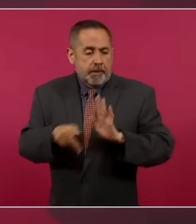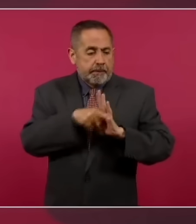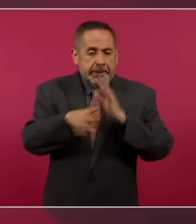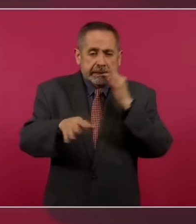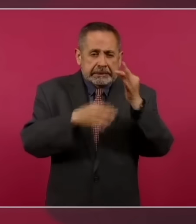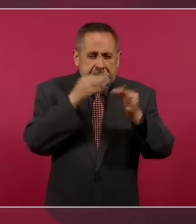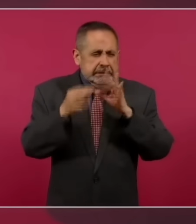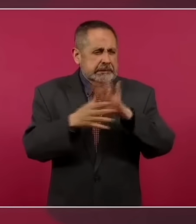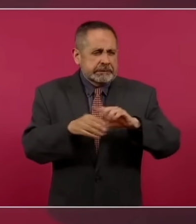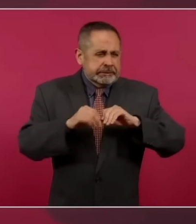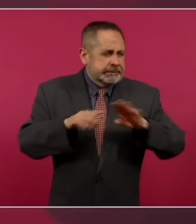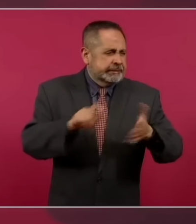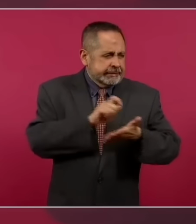técnicos